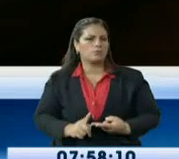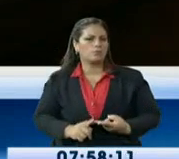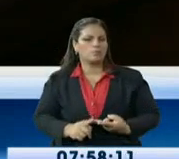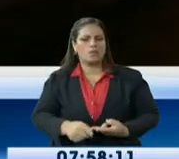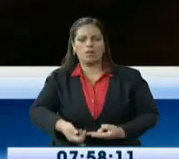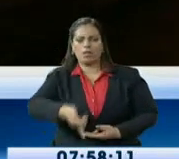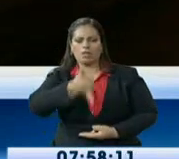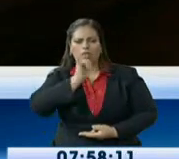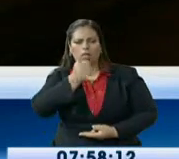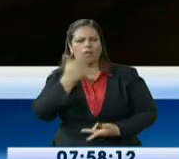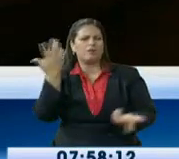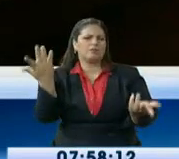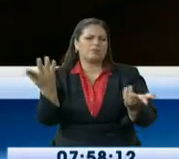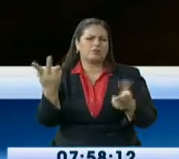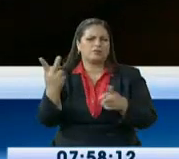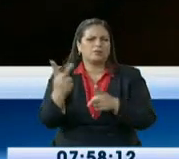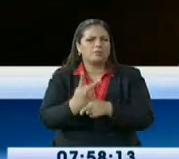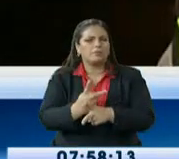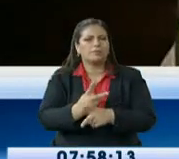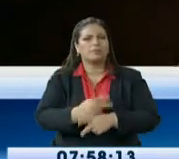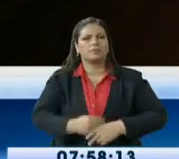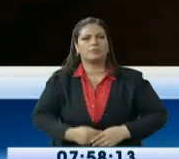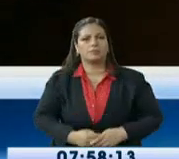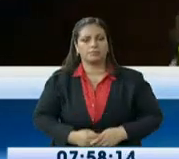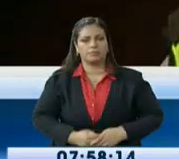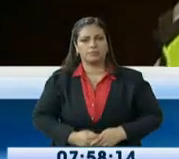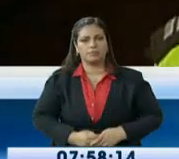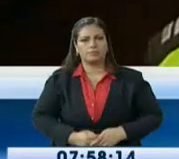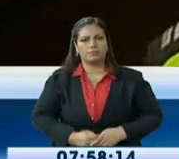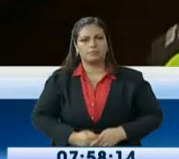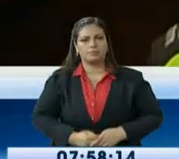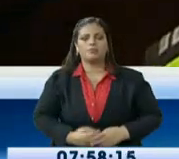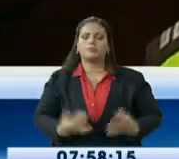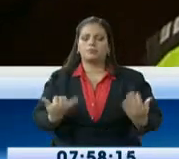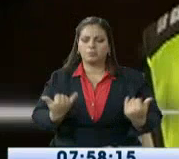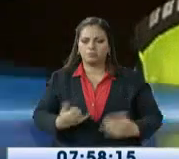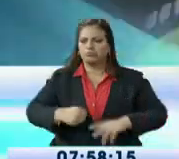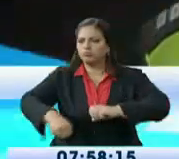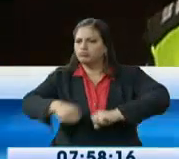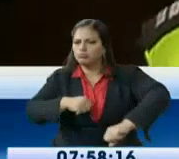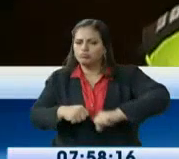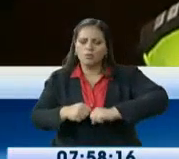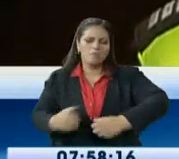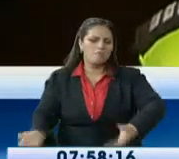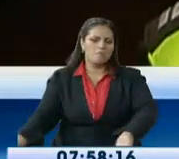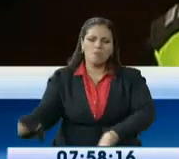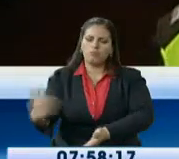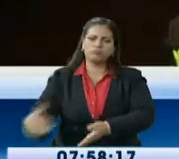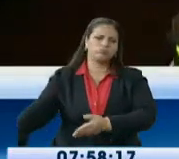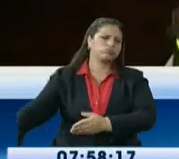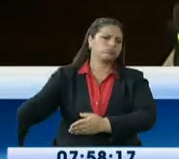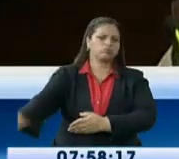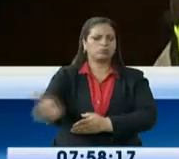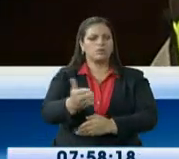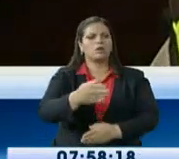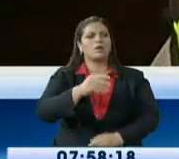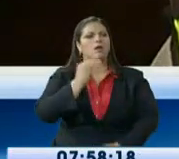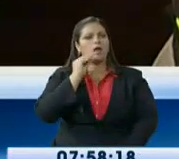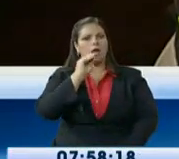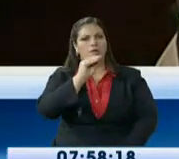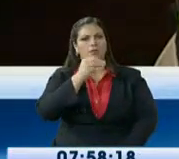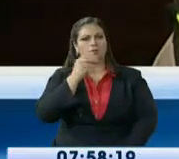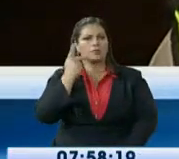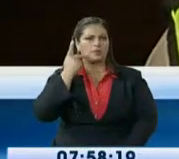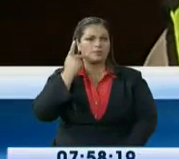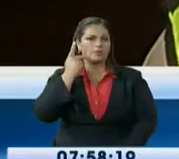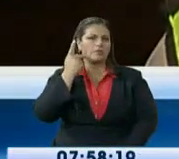estupefacientes. Entonces, esto ha sido algo positivo y hemos evitado para que cierta